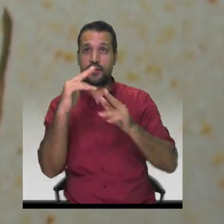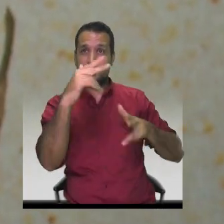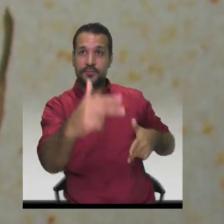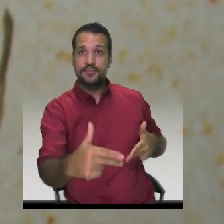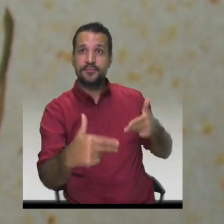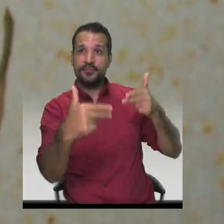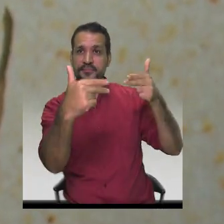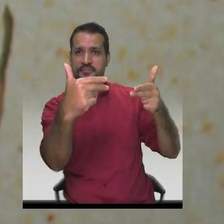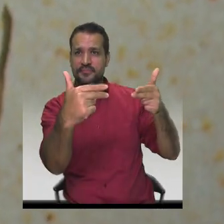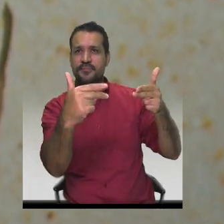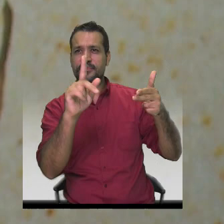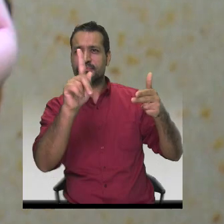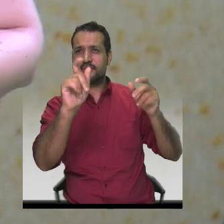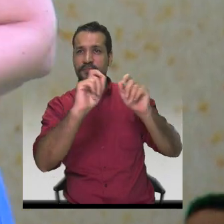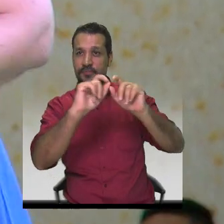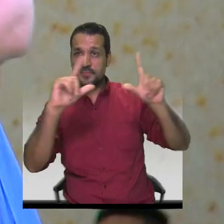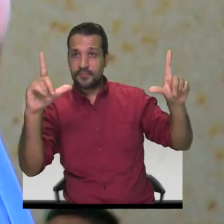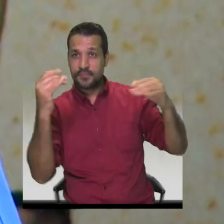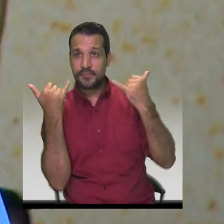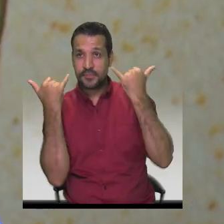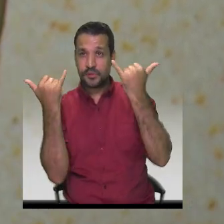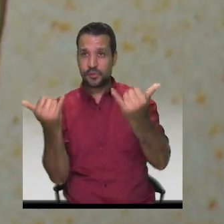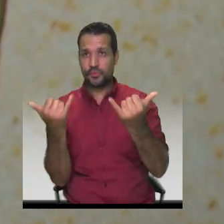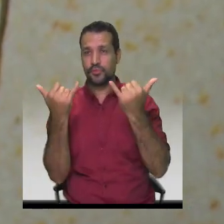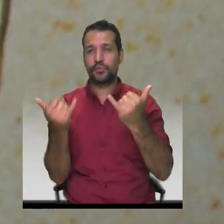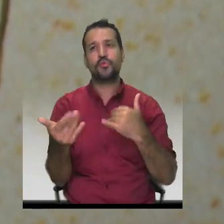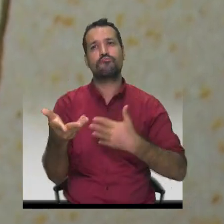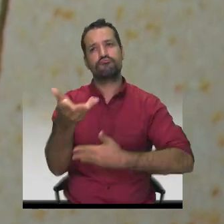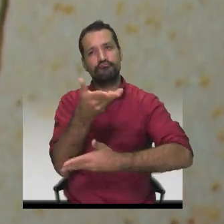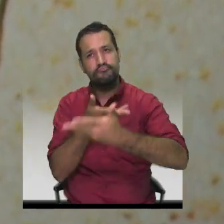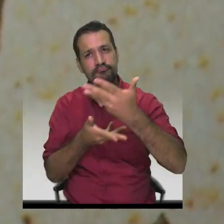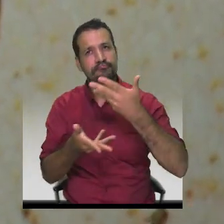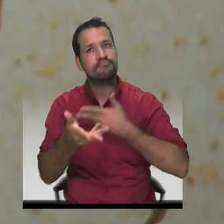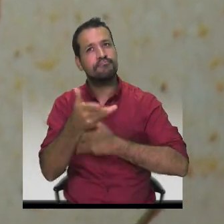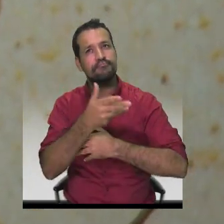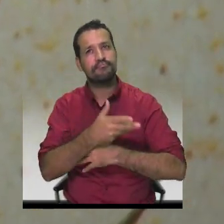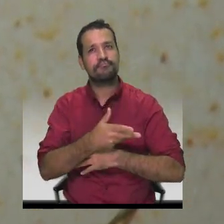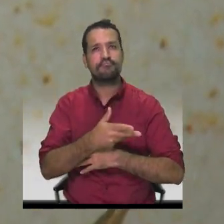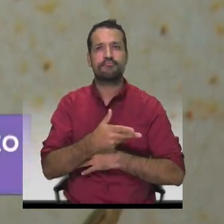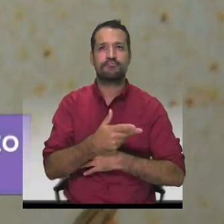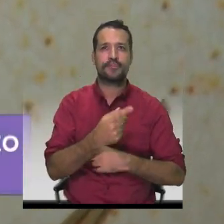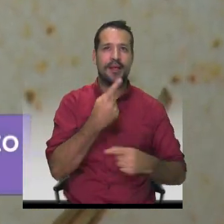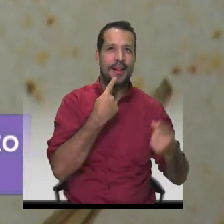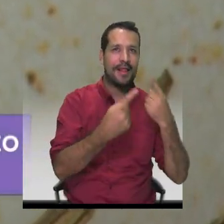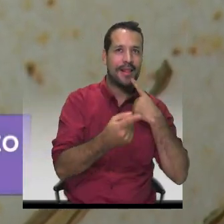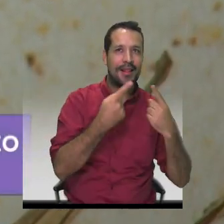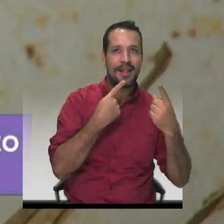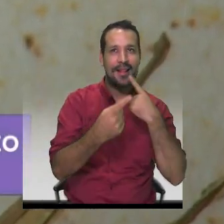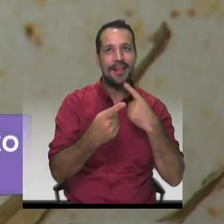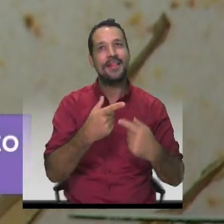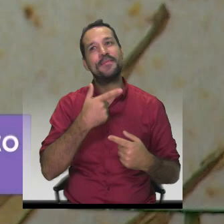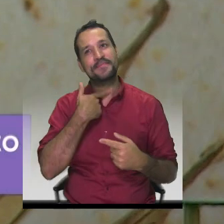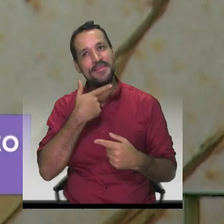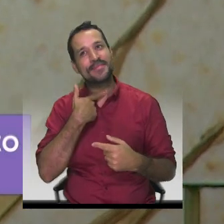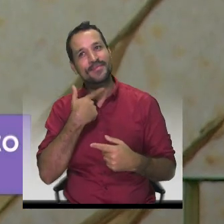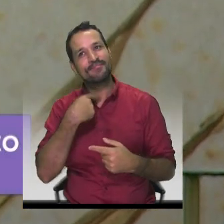casa. Hoy queremos compartir y tener una conversación que a mí me hace mucha ilusión.